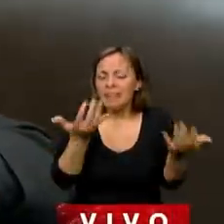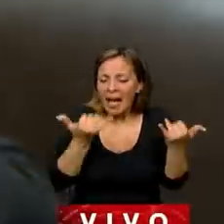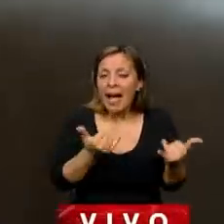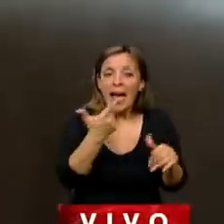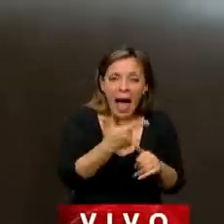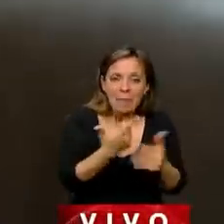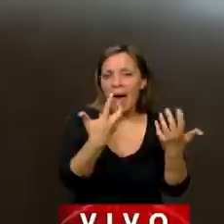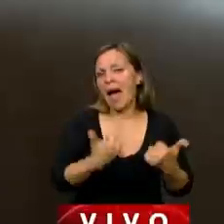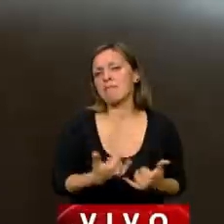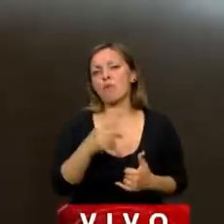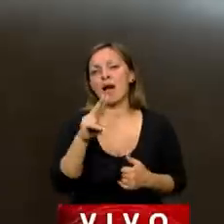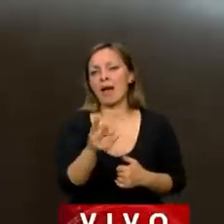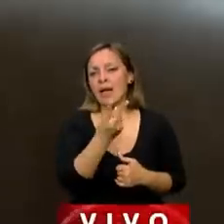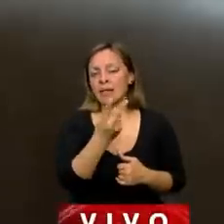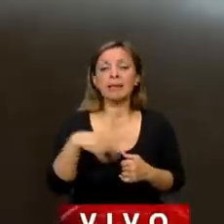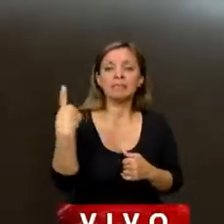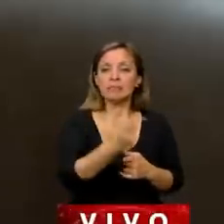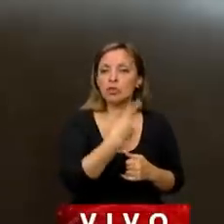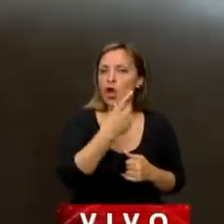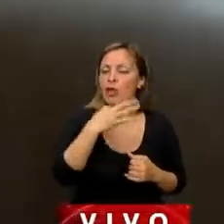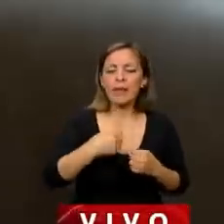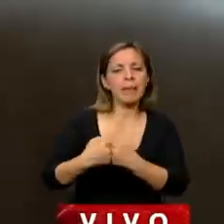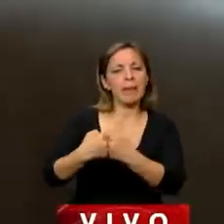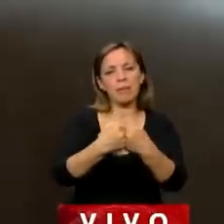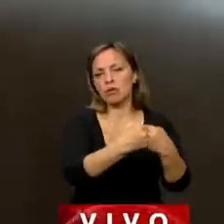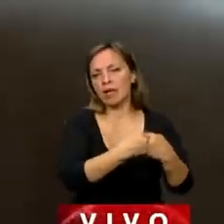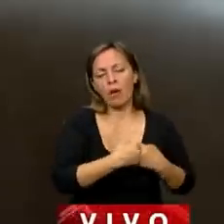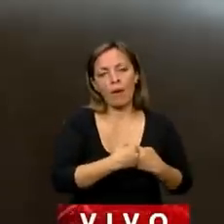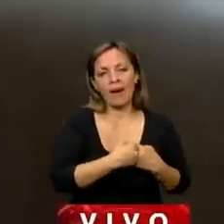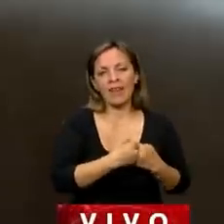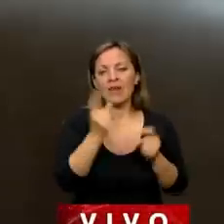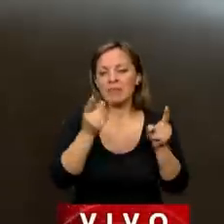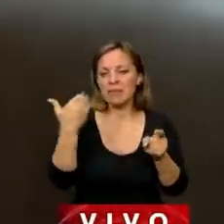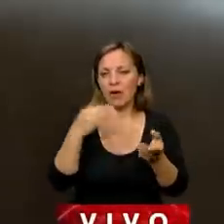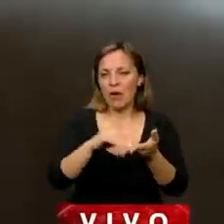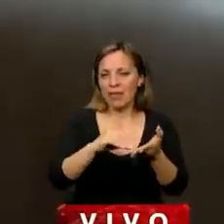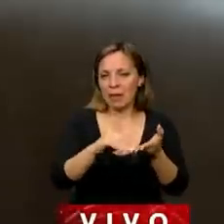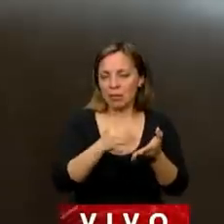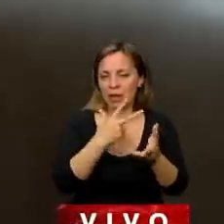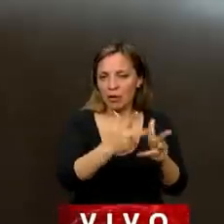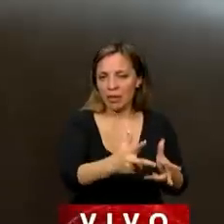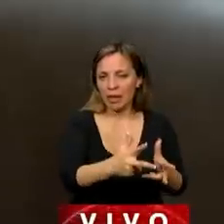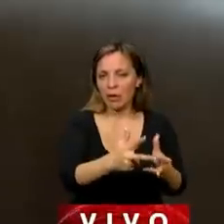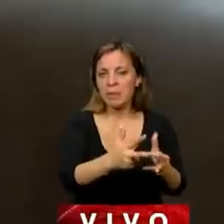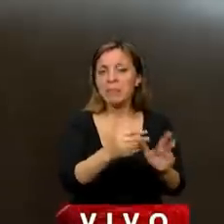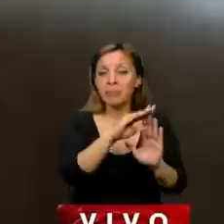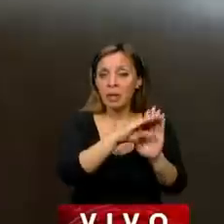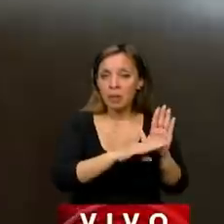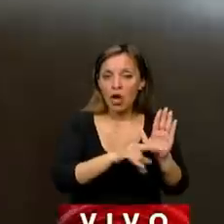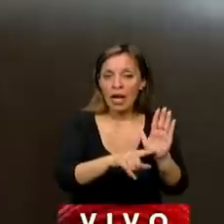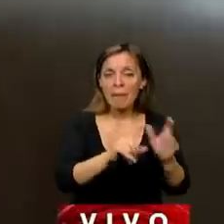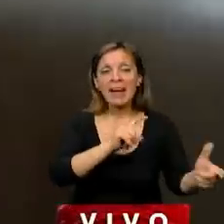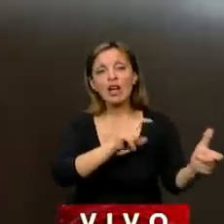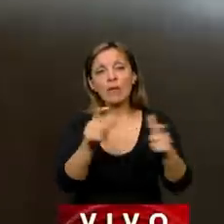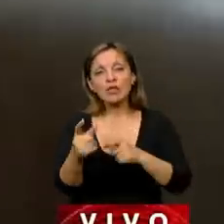me parece que todo el arco político tiene que acordar en, como dijo uno de los diputados que me antecedió, en que el programa no puede renovarse